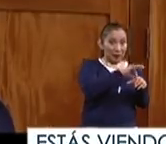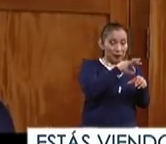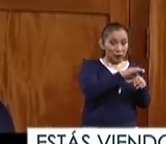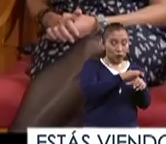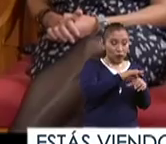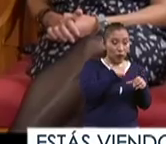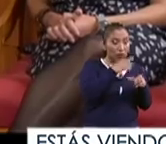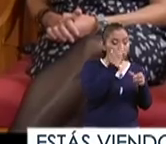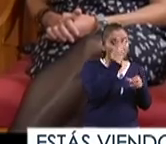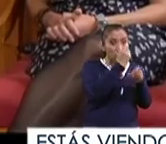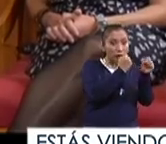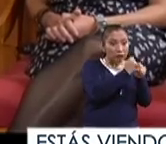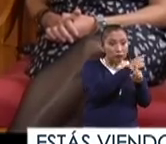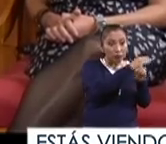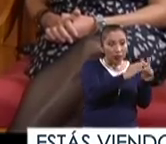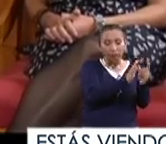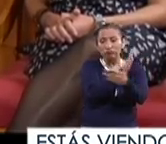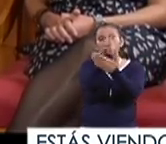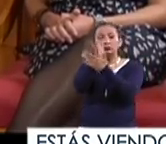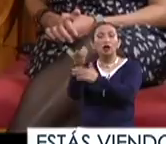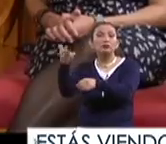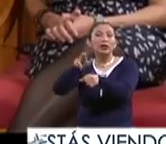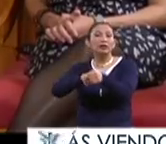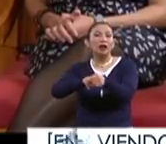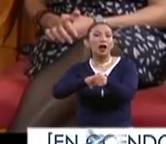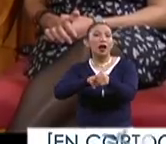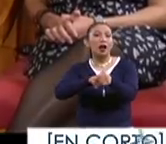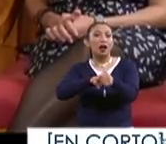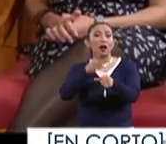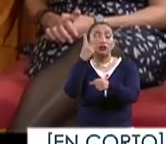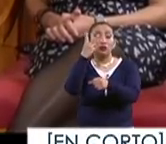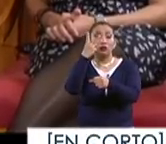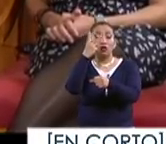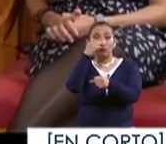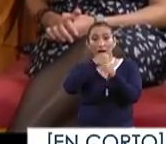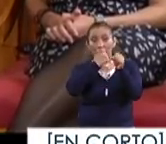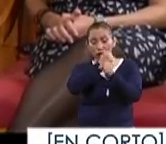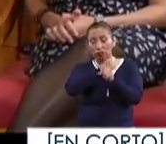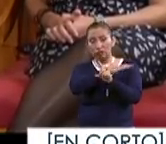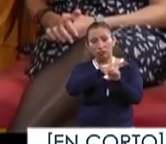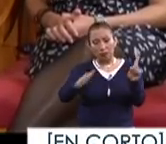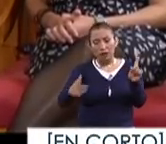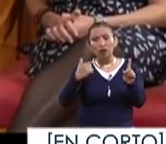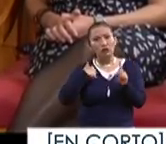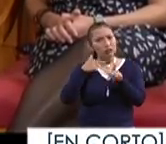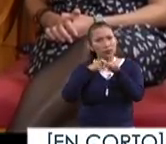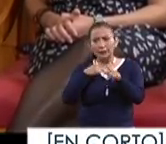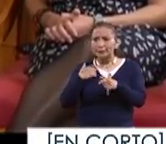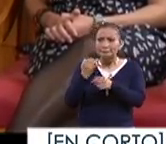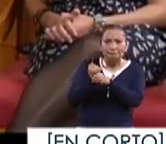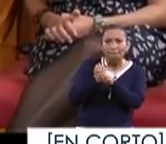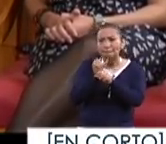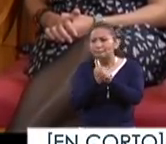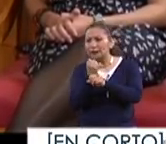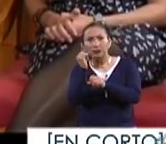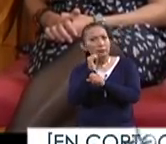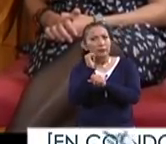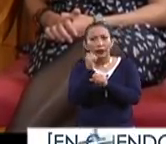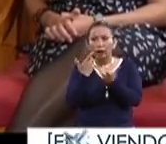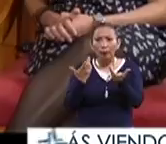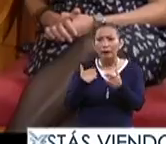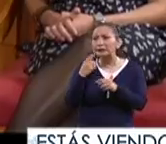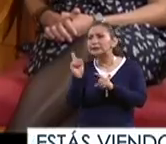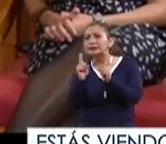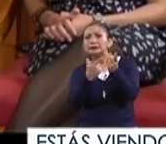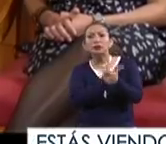vamos a hospitales. Vivimos 2 años y medio, muy intensos. Seguía siendo inquieto. Creo que esa es la palabra, toda mi vida he sido